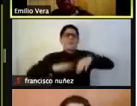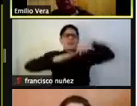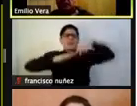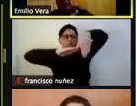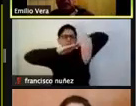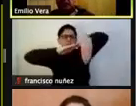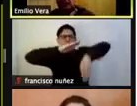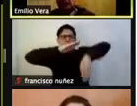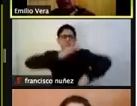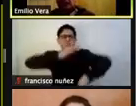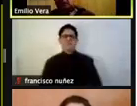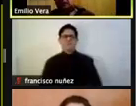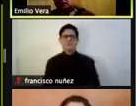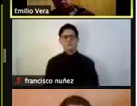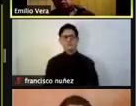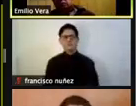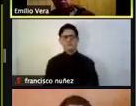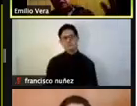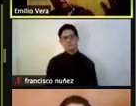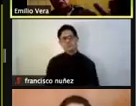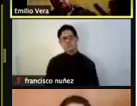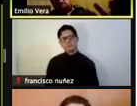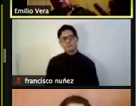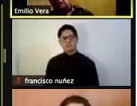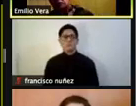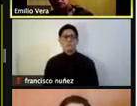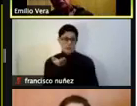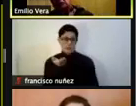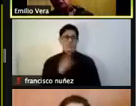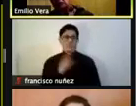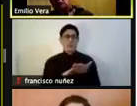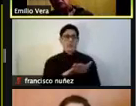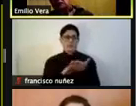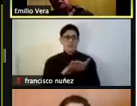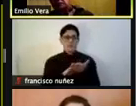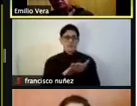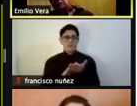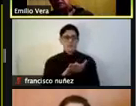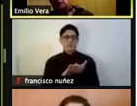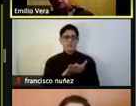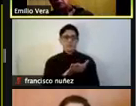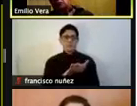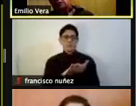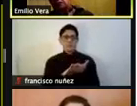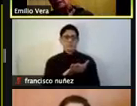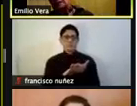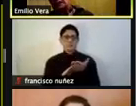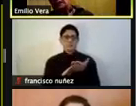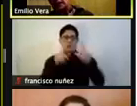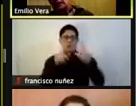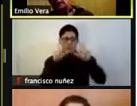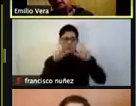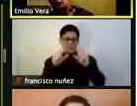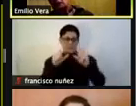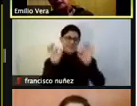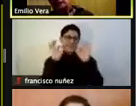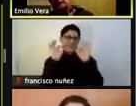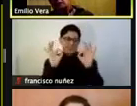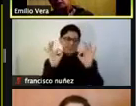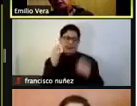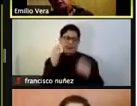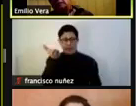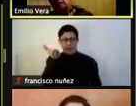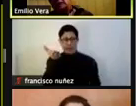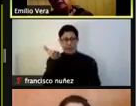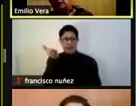Bueno, un ejemplo clásico, por ejemplo, de topografía de esa calidad, esto de aquí, esta es la cuenca de Valparaíso, este es el canal de